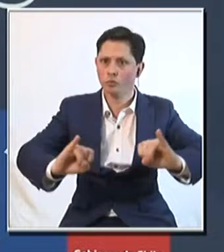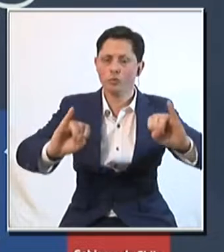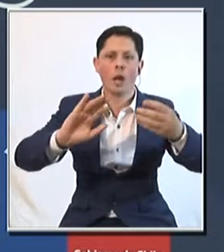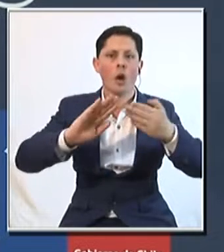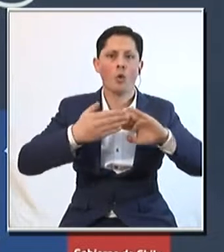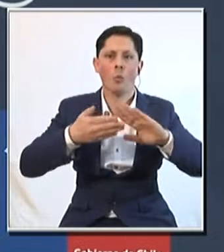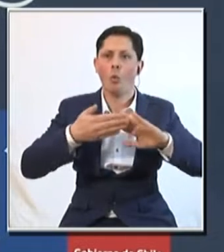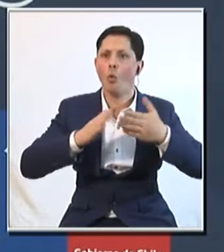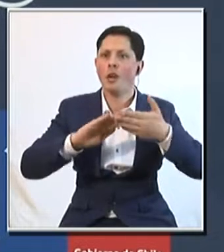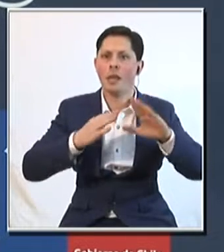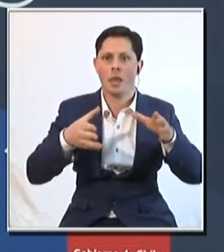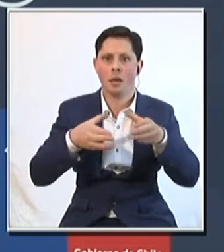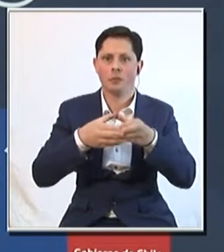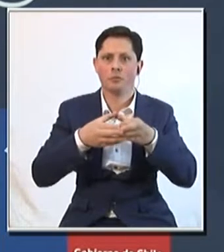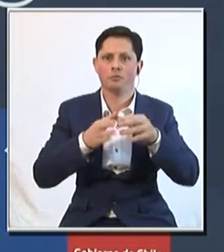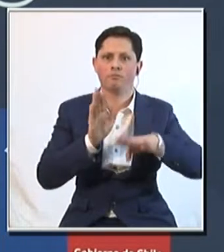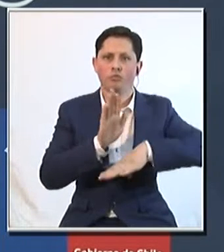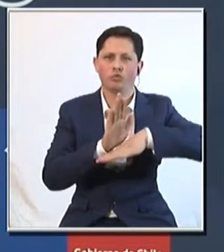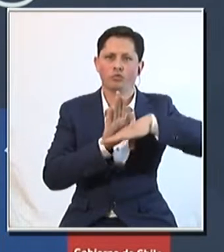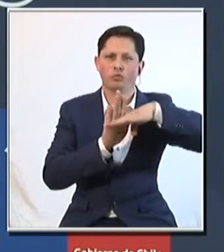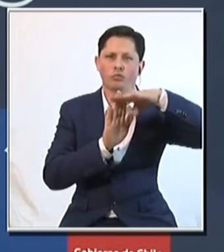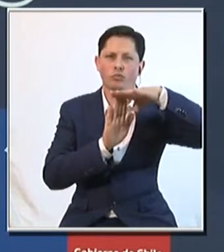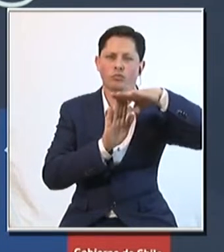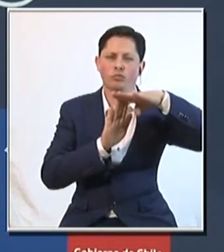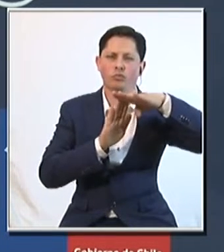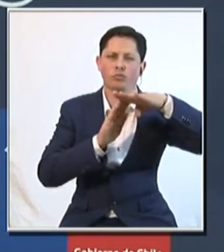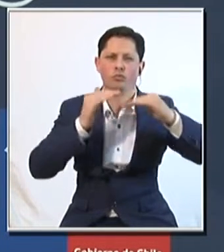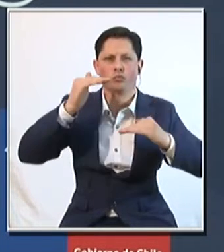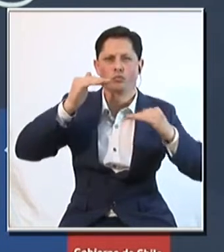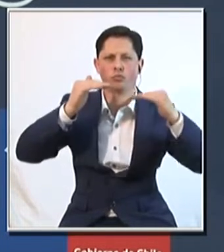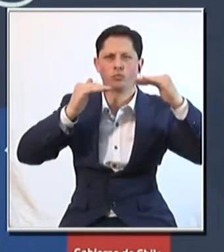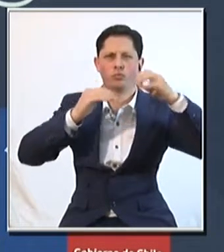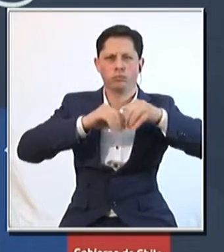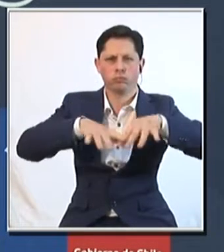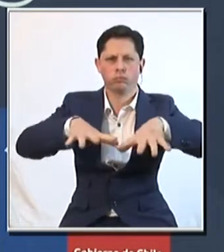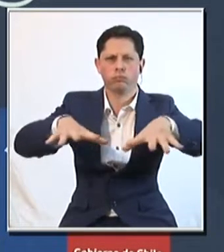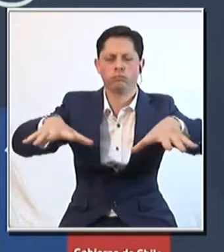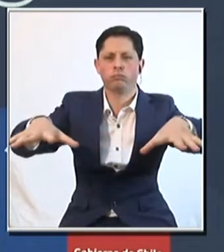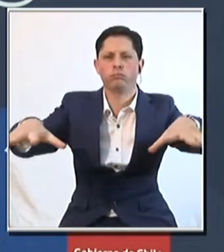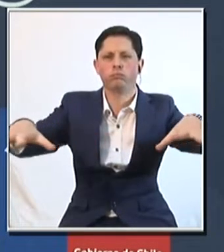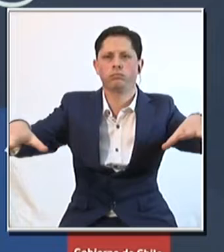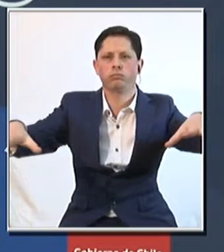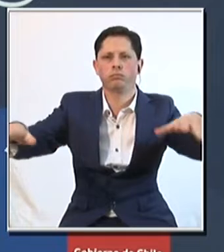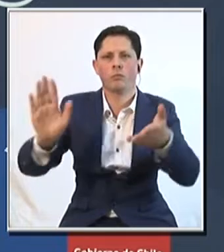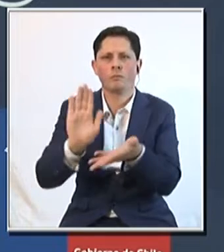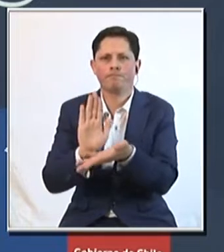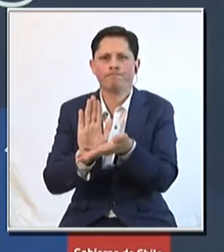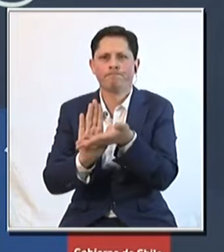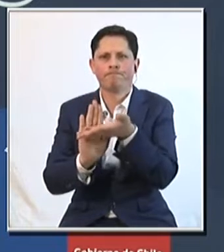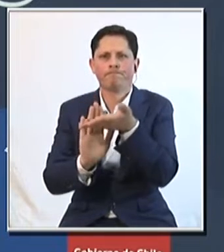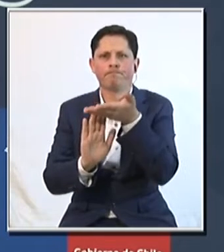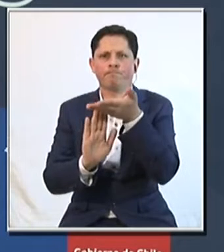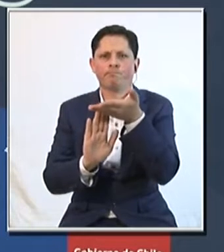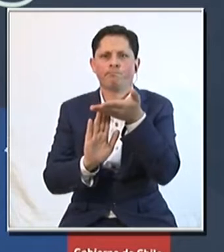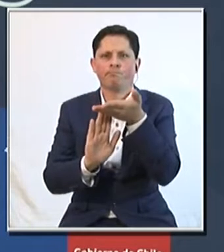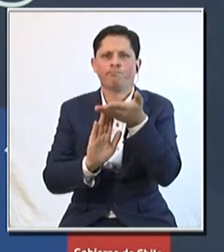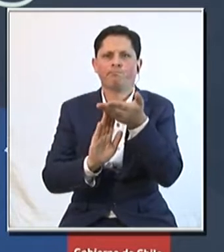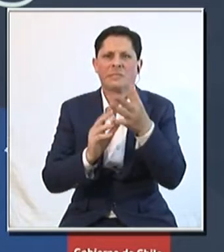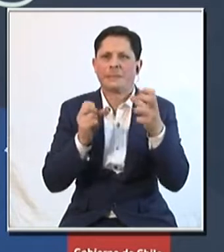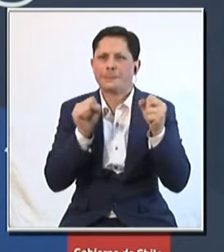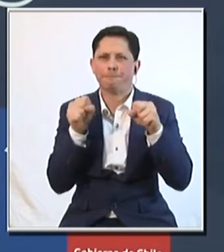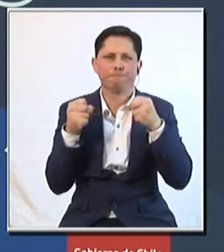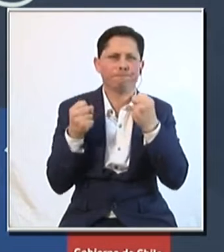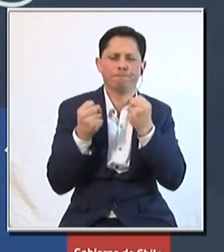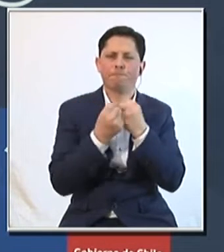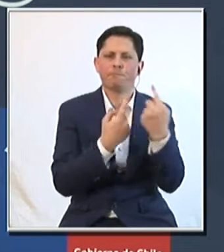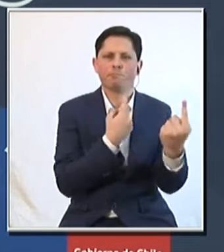comunidad. Una alta circulación viral como la que tenemos hoy implica un incremento en la presión sobre la red asistencial